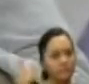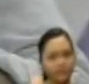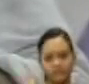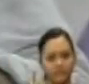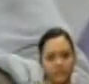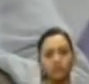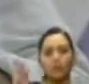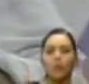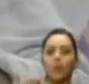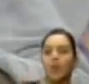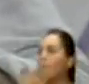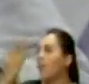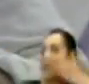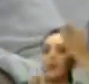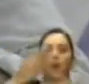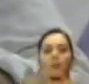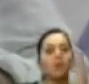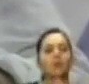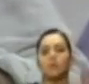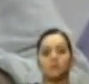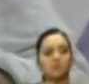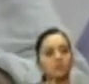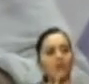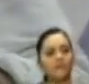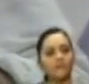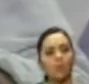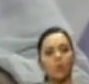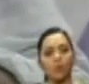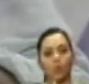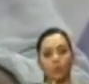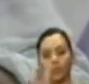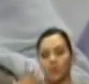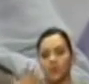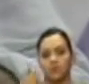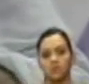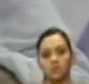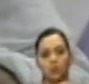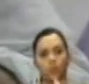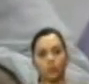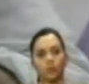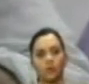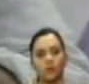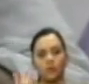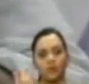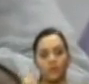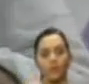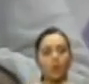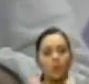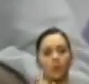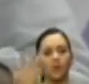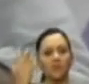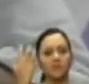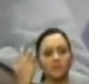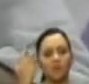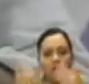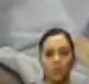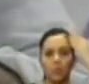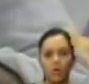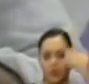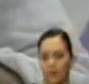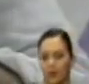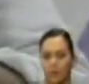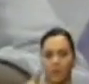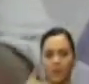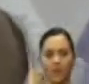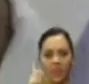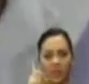hacen politiquería, que han sido cooptados por el MPD, que se han convertido en la sucursal con poncho del MPD. ¿Por qué? O sea, por ejemplo, una